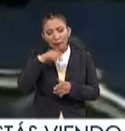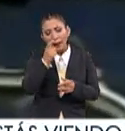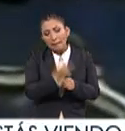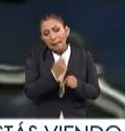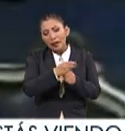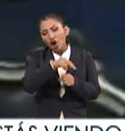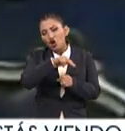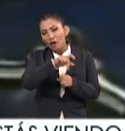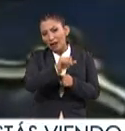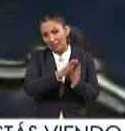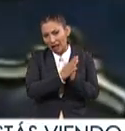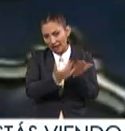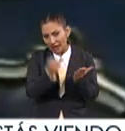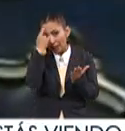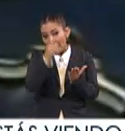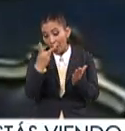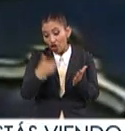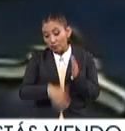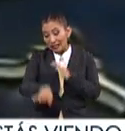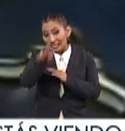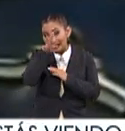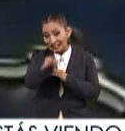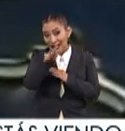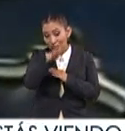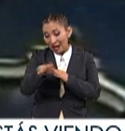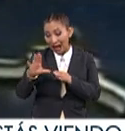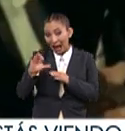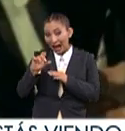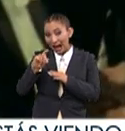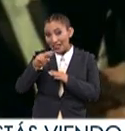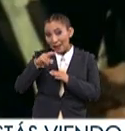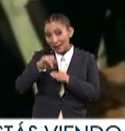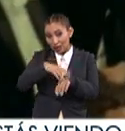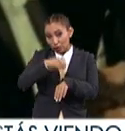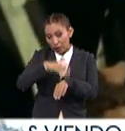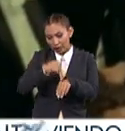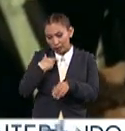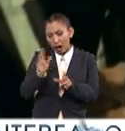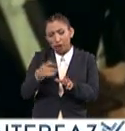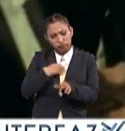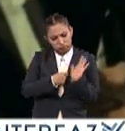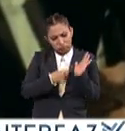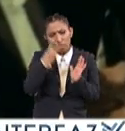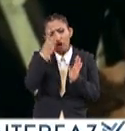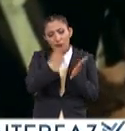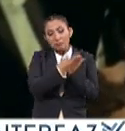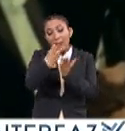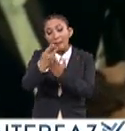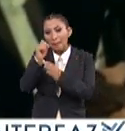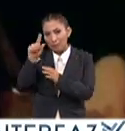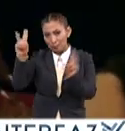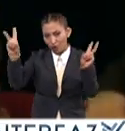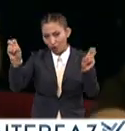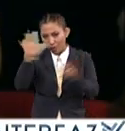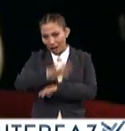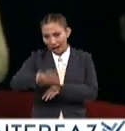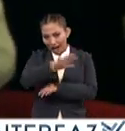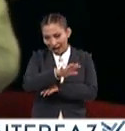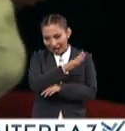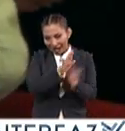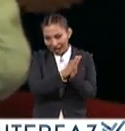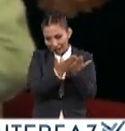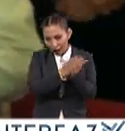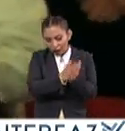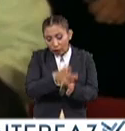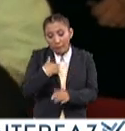el Premio Nobel de Literatura. Para 2019, la Academia Sueca ha comprometido a entregar 2 galardones en esta disciplina. Por